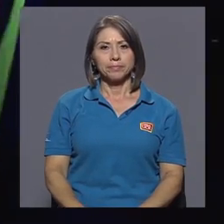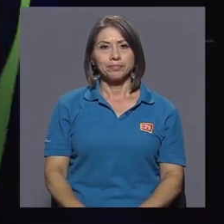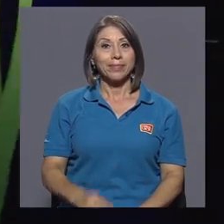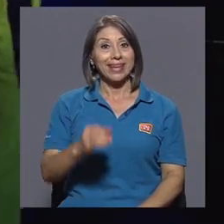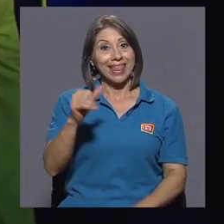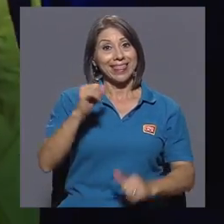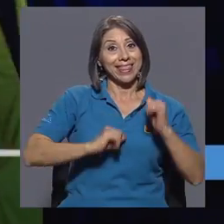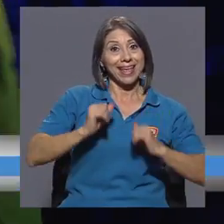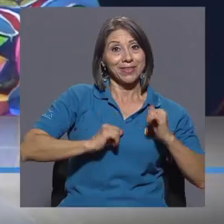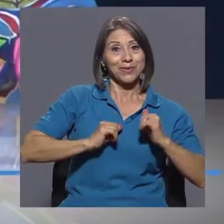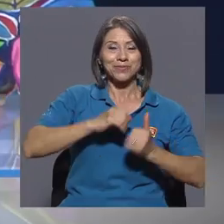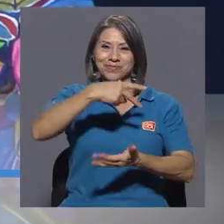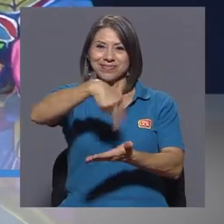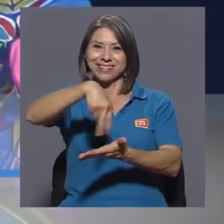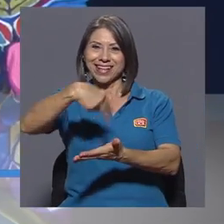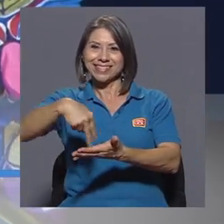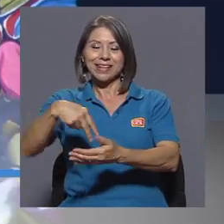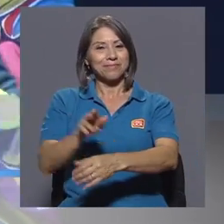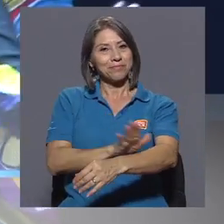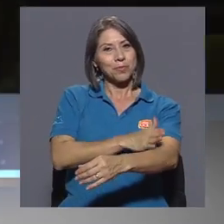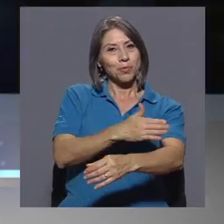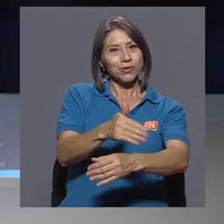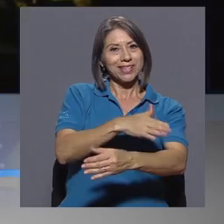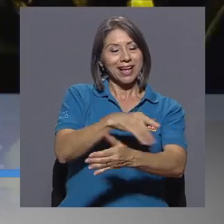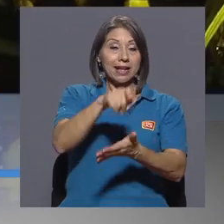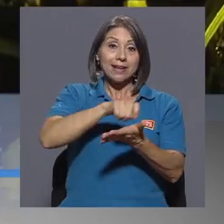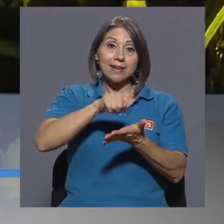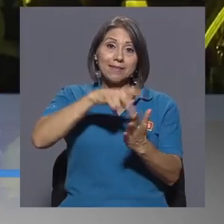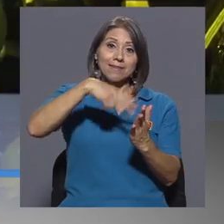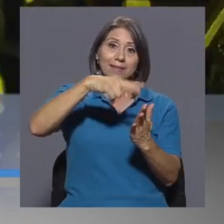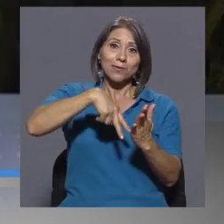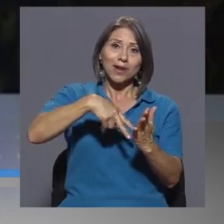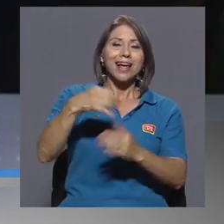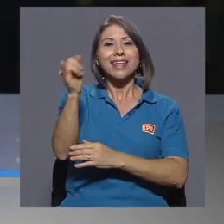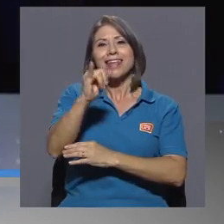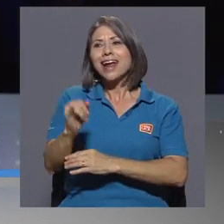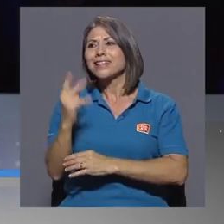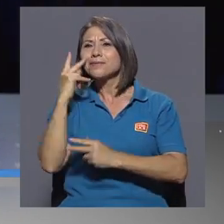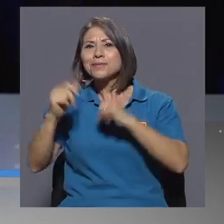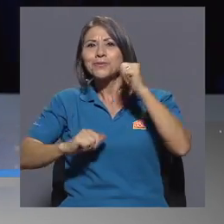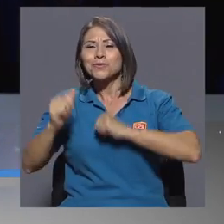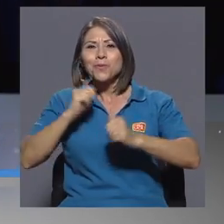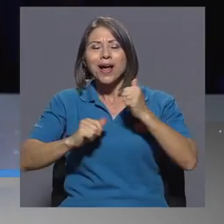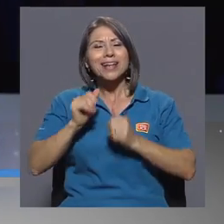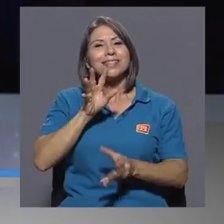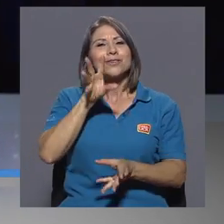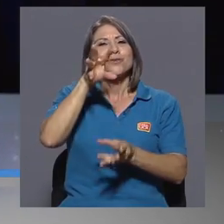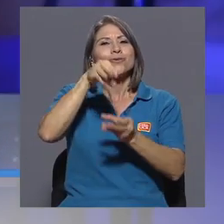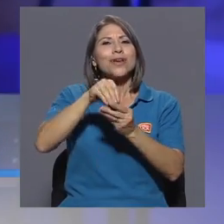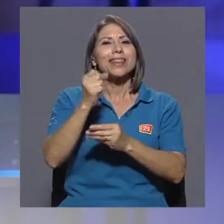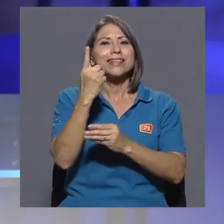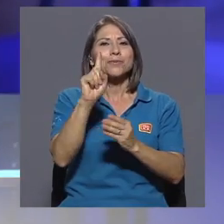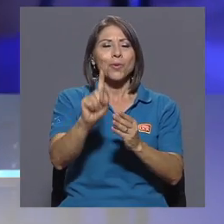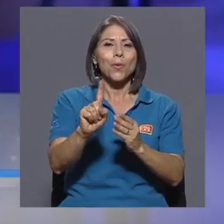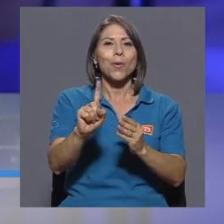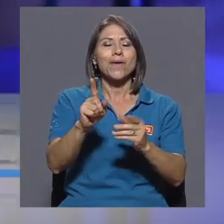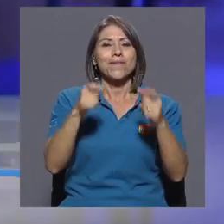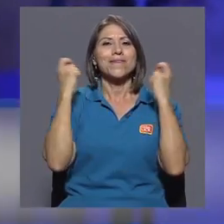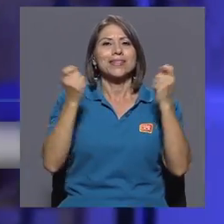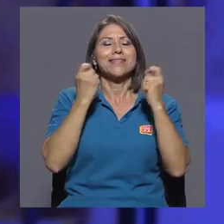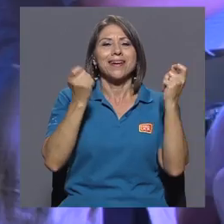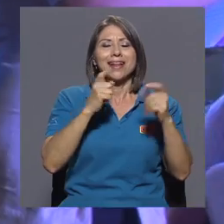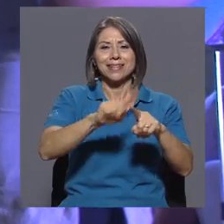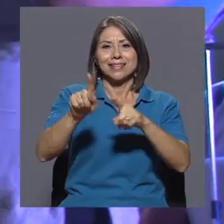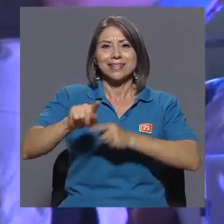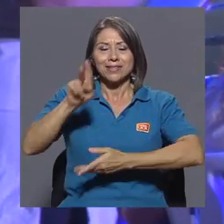Teatro, danza, música, literatura y artes visuales formaron parte del menú del 11º Festival Interuniversitario